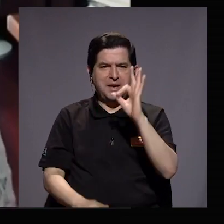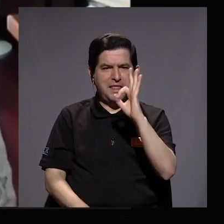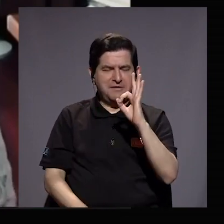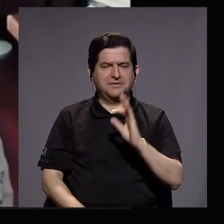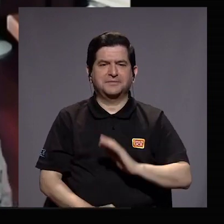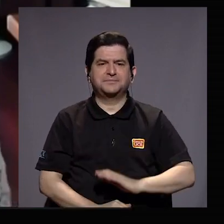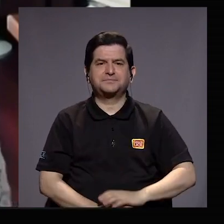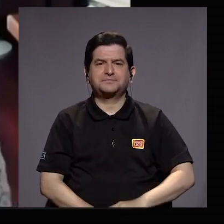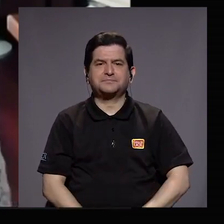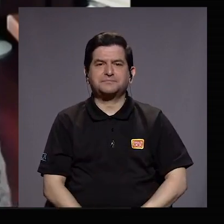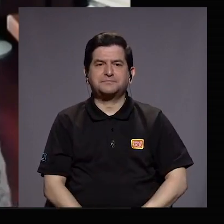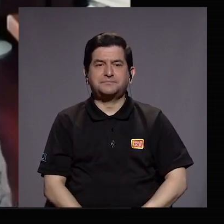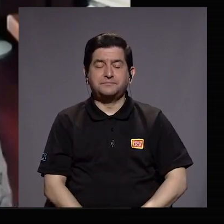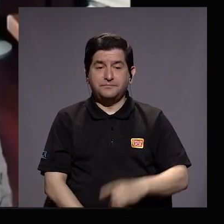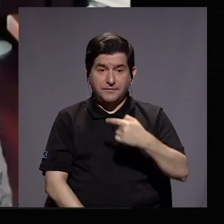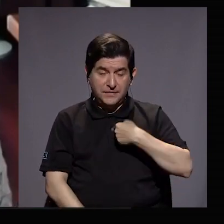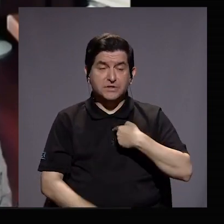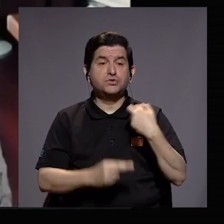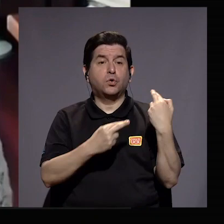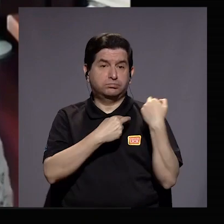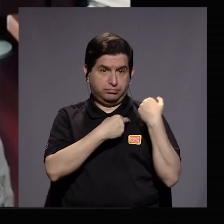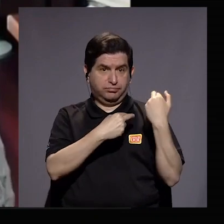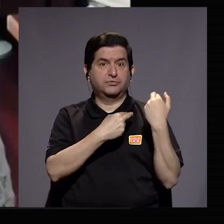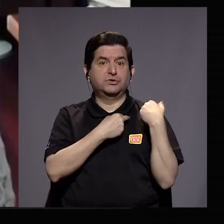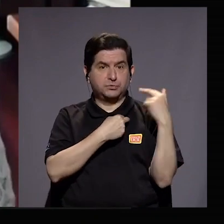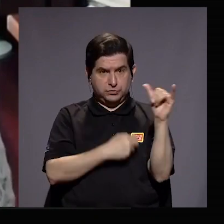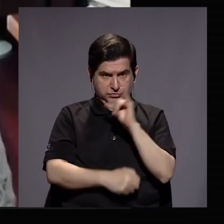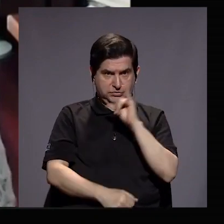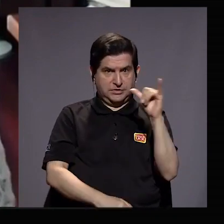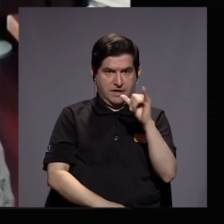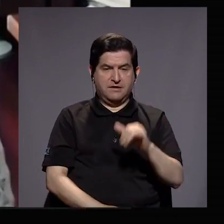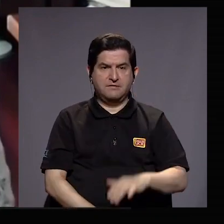ella. Así como responsable